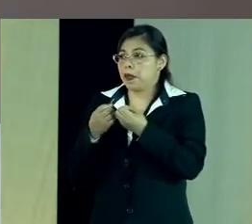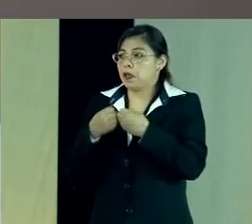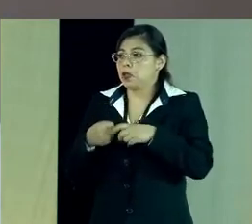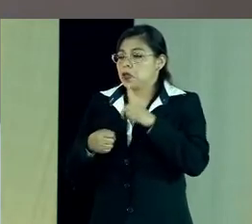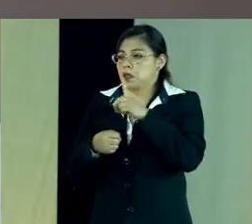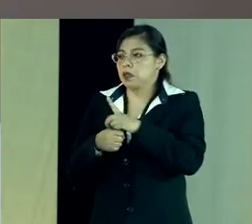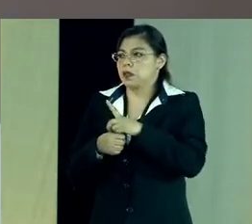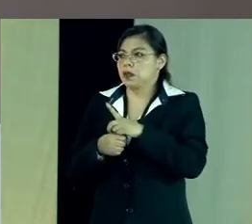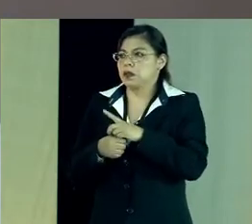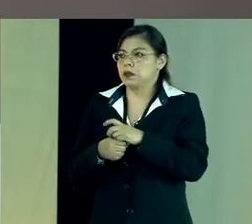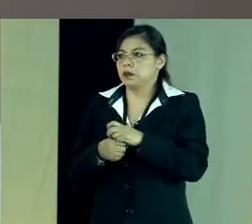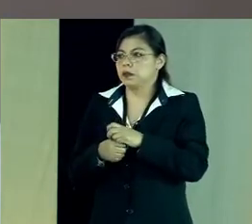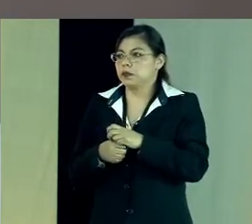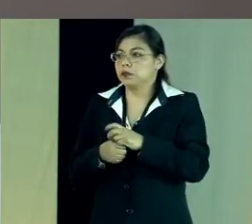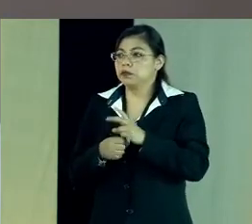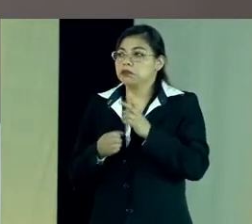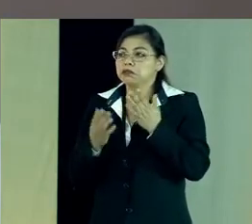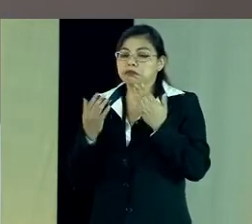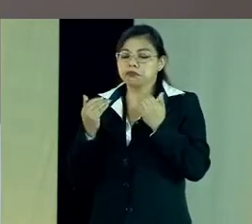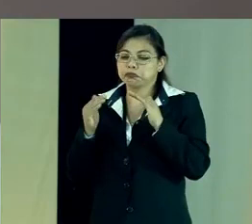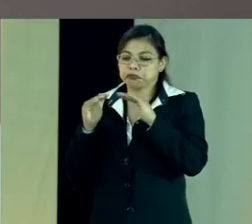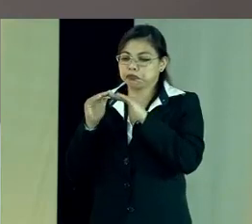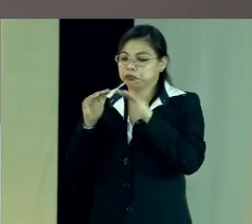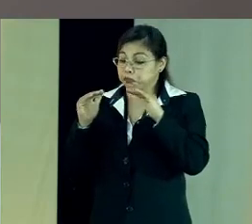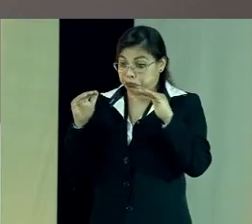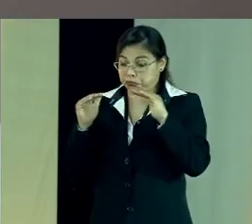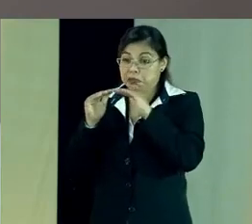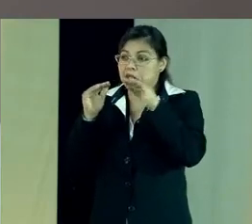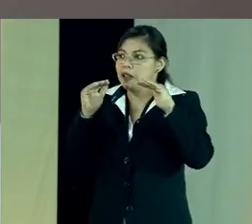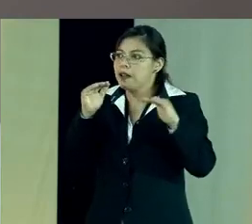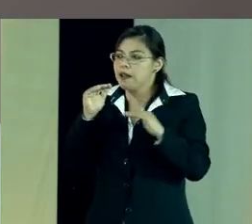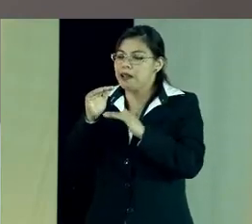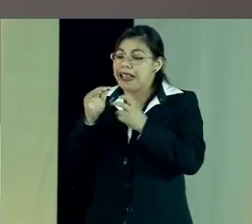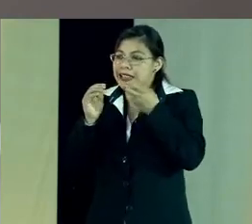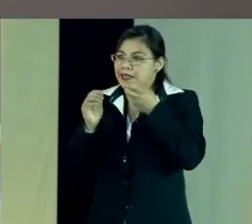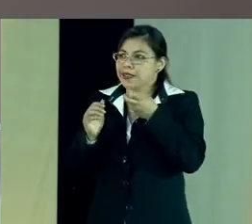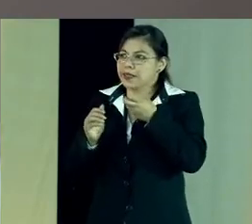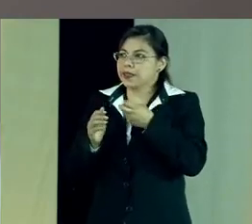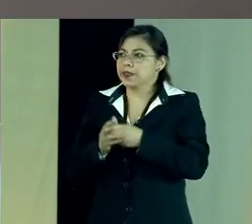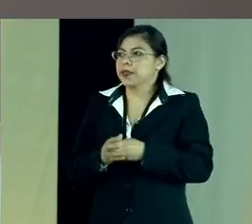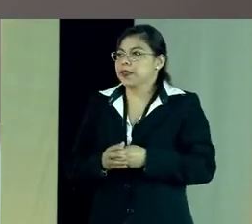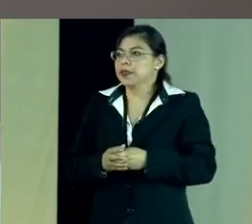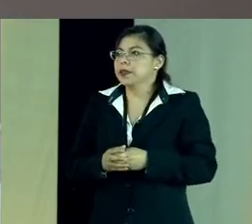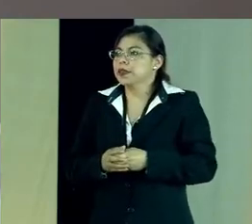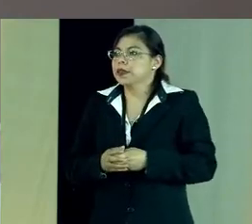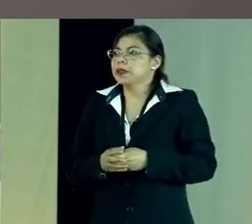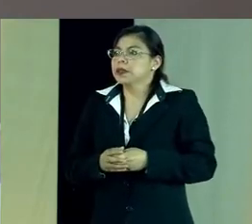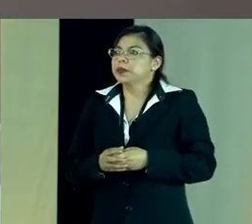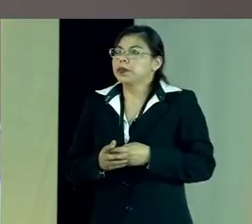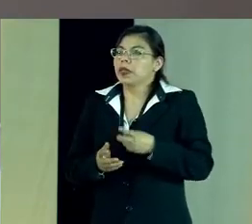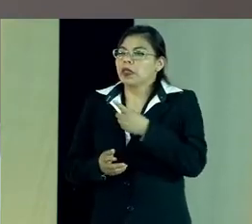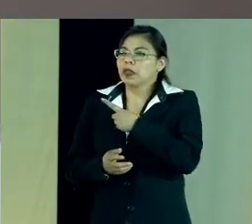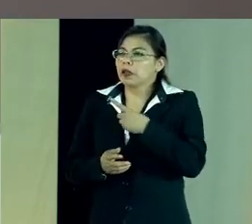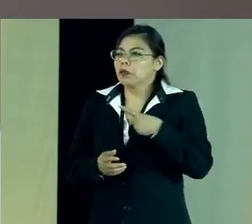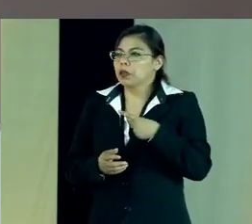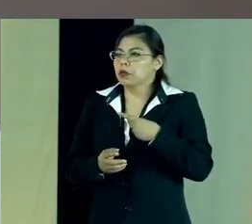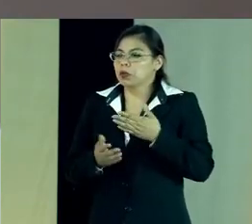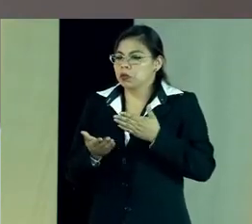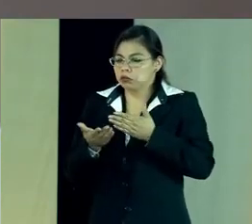gran desigualdad y con esto es establecer grietas